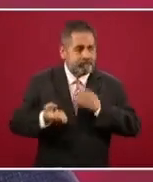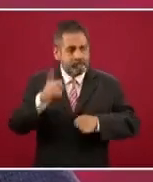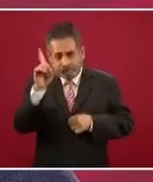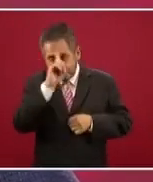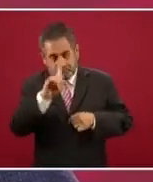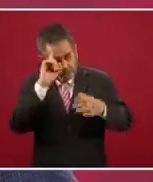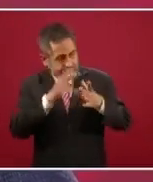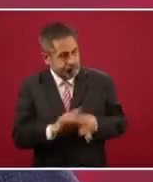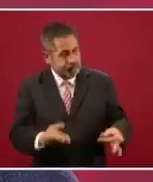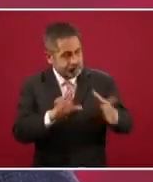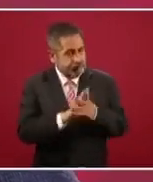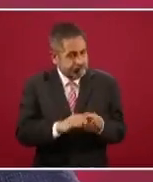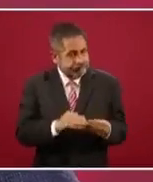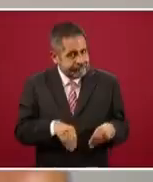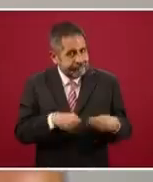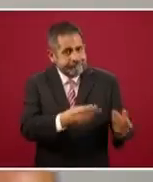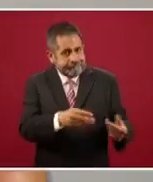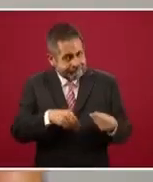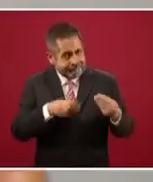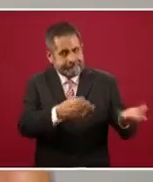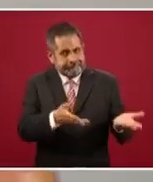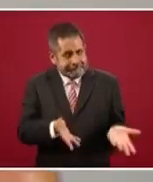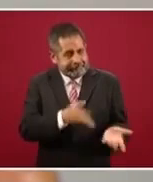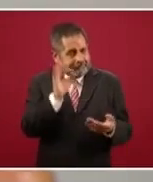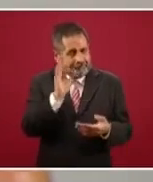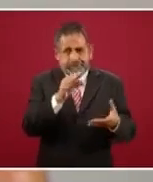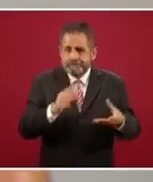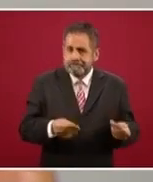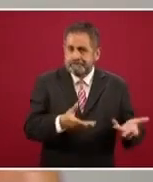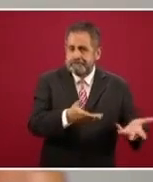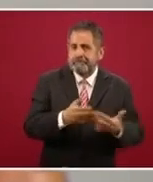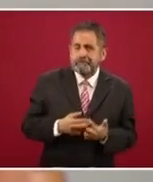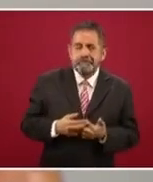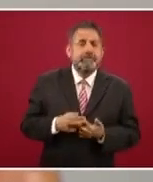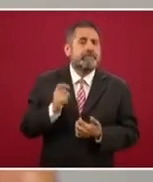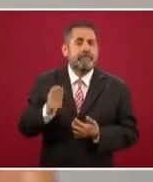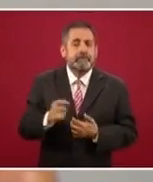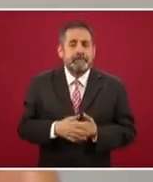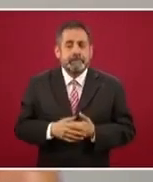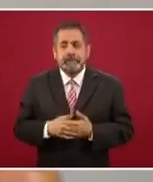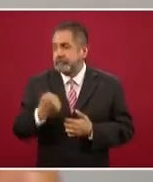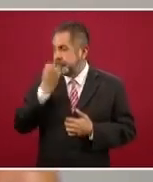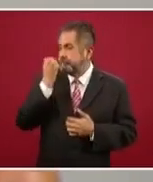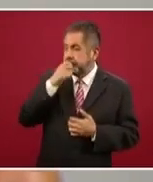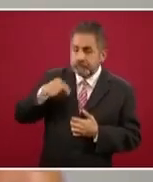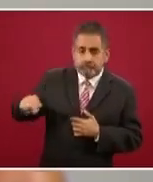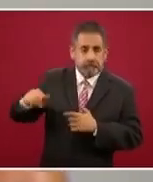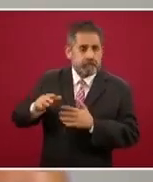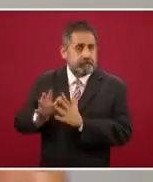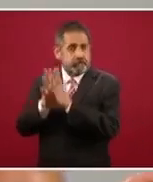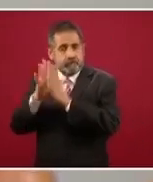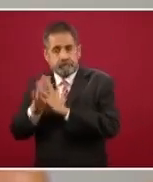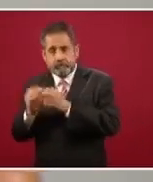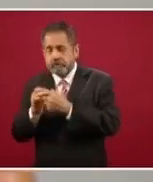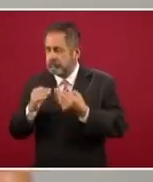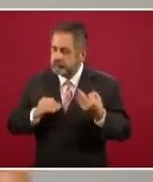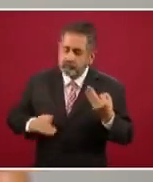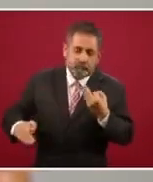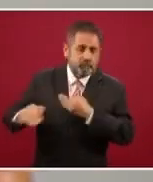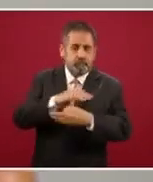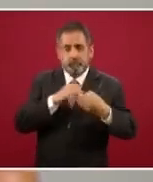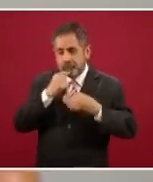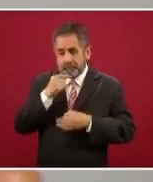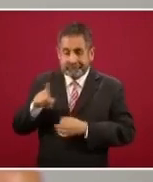requieren, además de la participación de las escuelas, de los niños, todo esto se